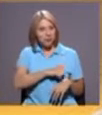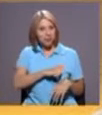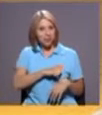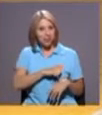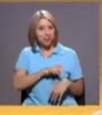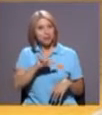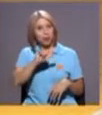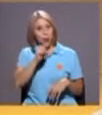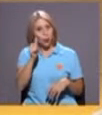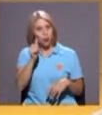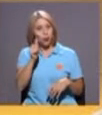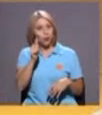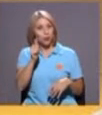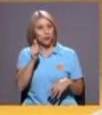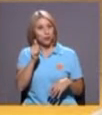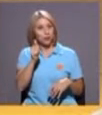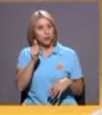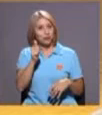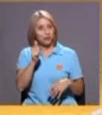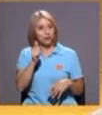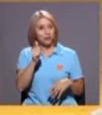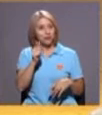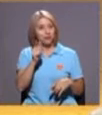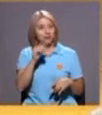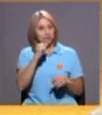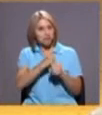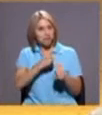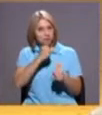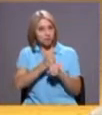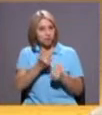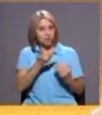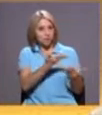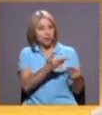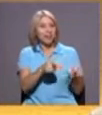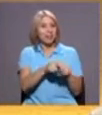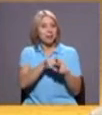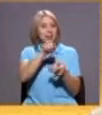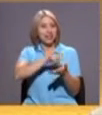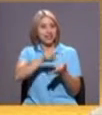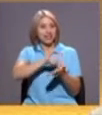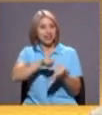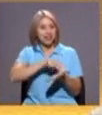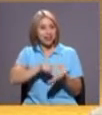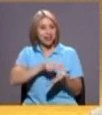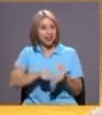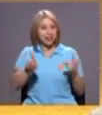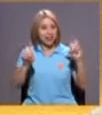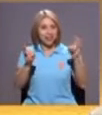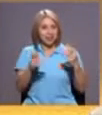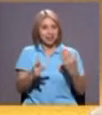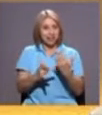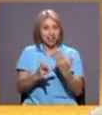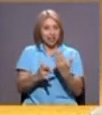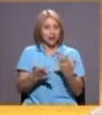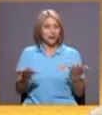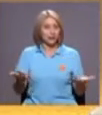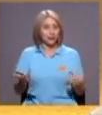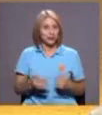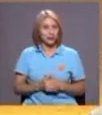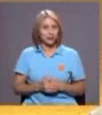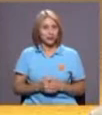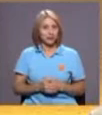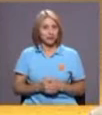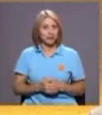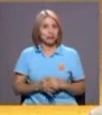don Rodolfo, de la mano de don Rodolfo, que también escribe temas técnicos, y Dios